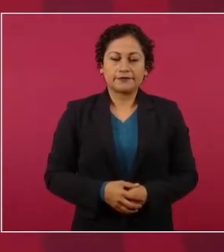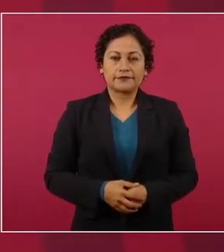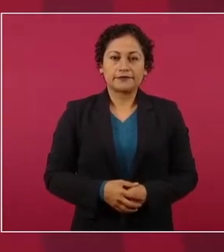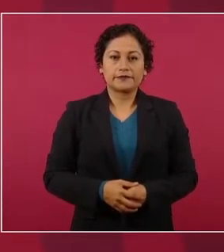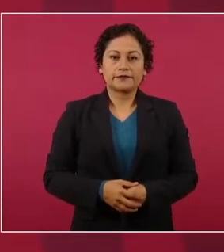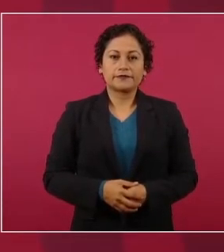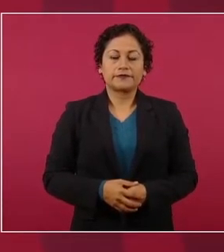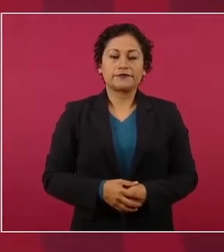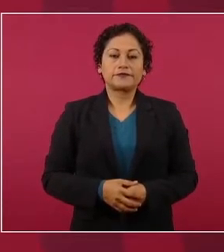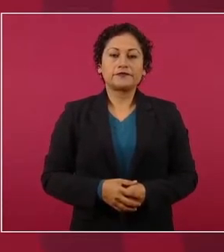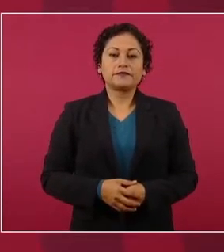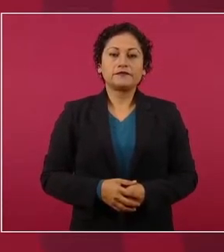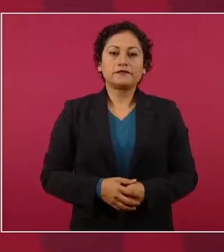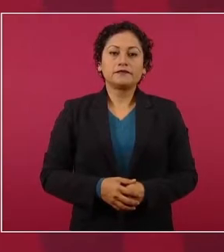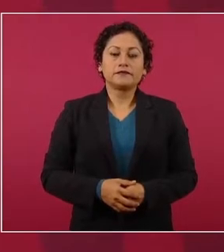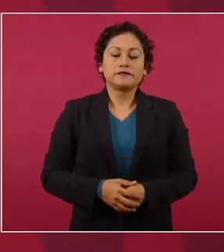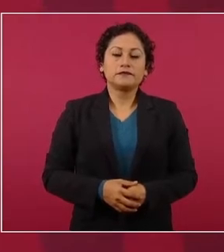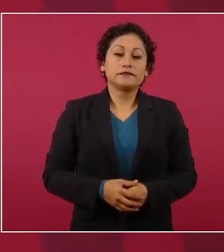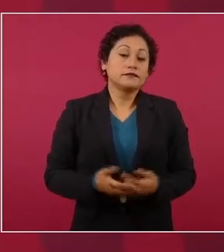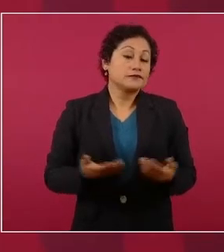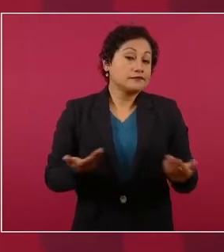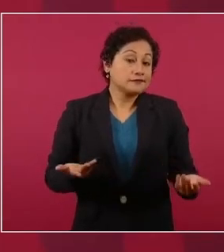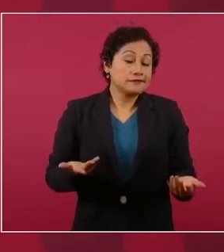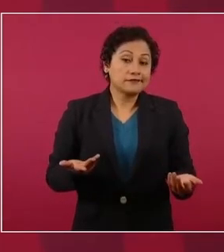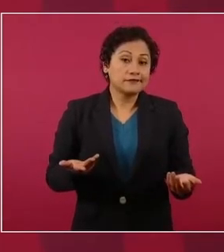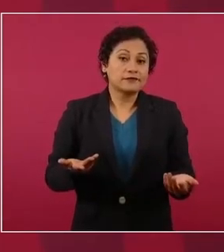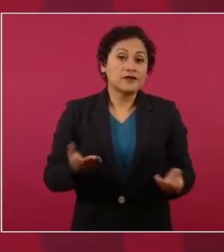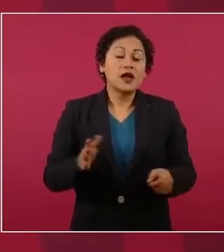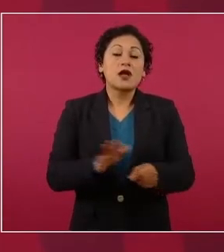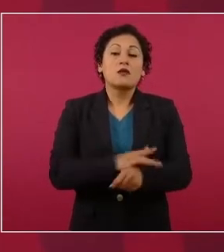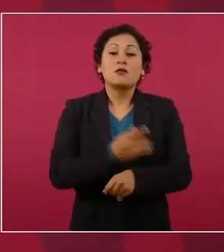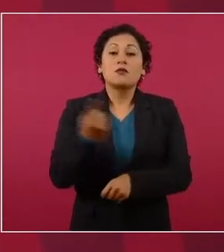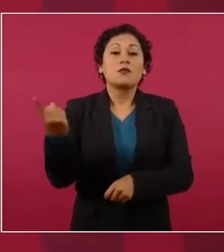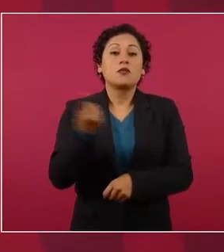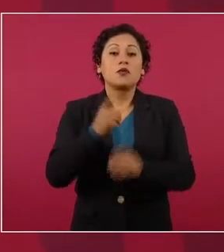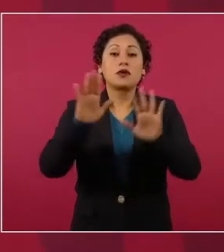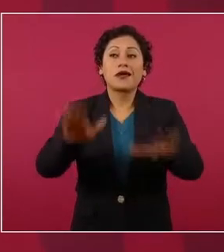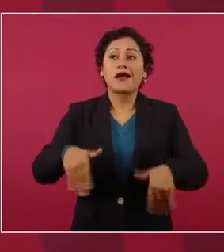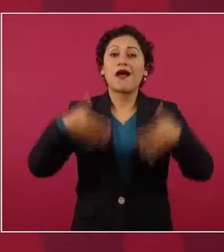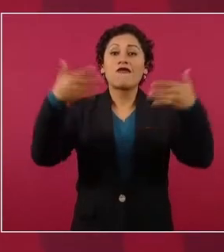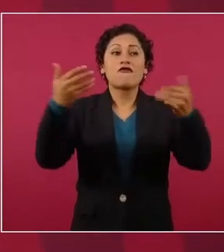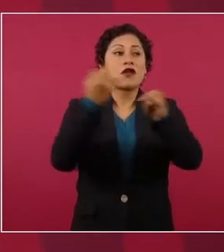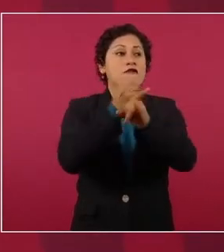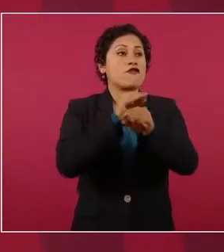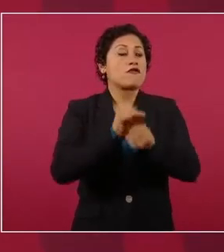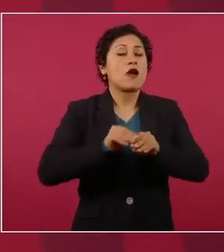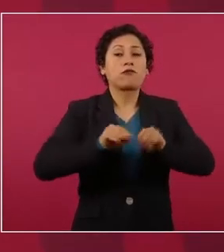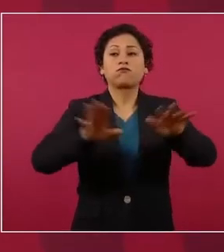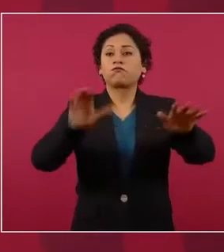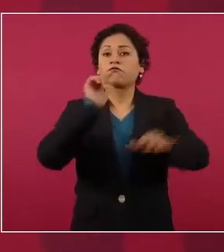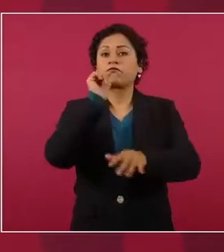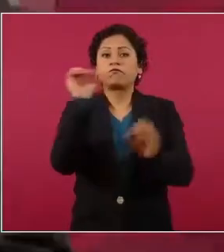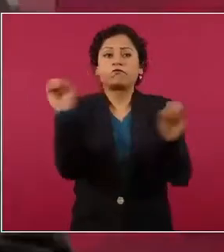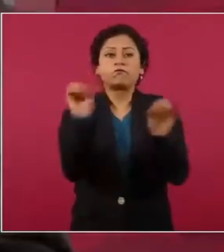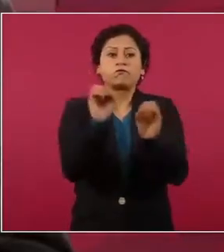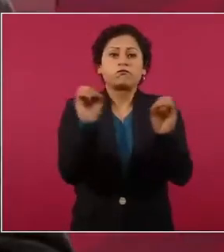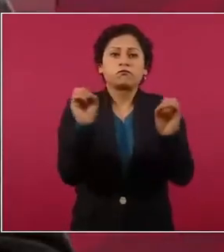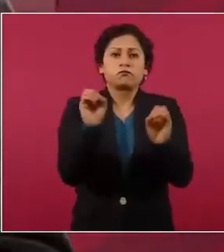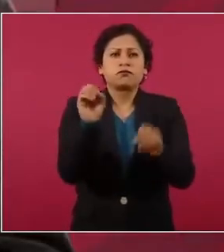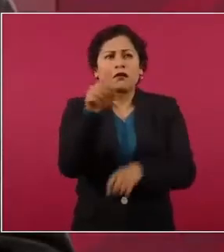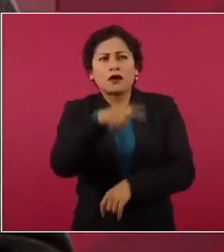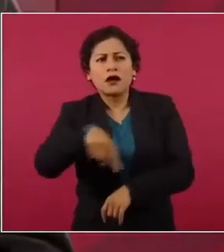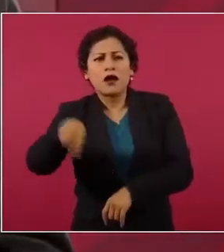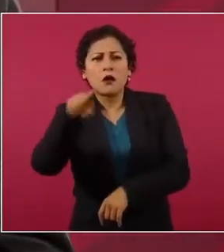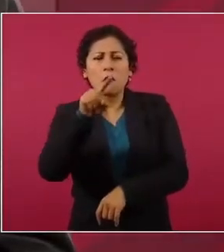Y como no hay información suficiente, se piensa que es